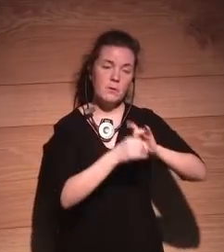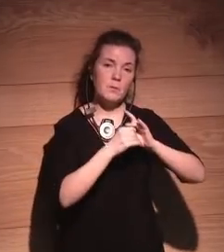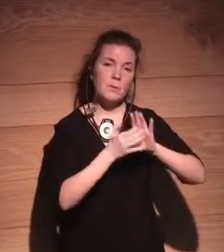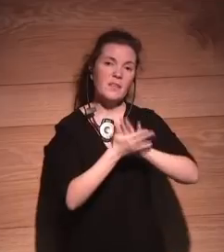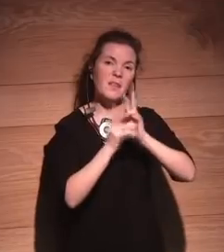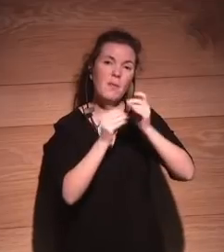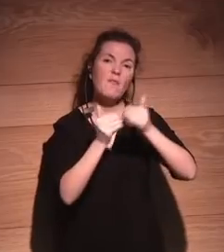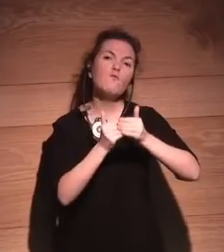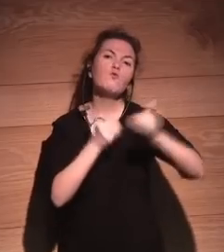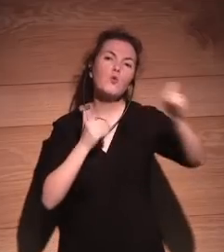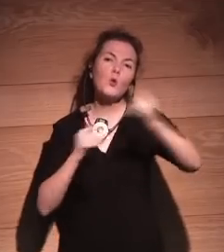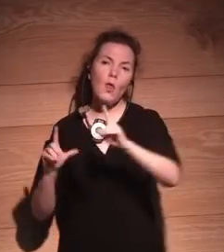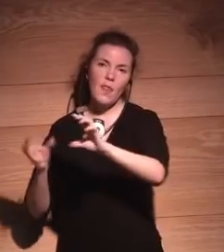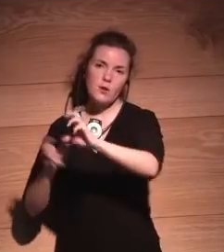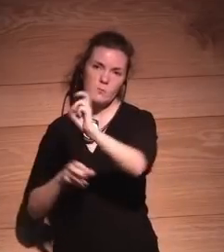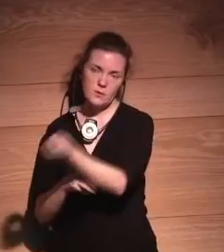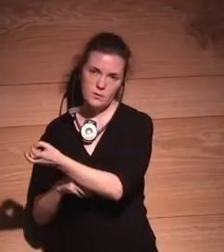los medios.